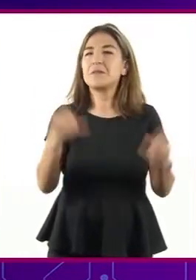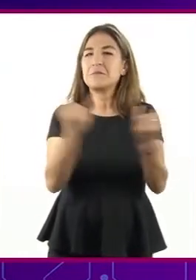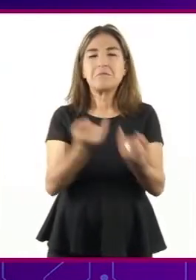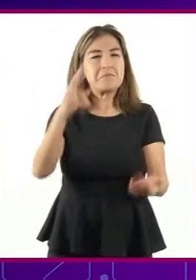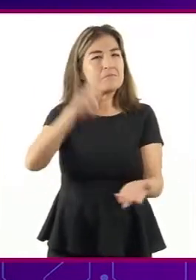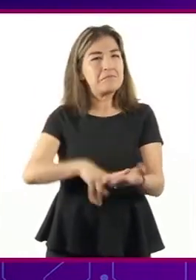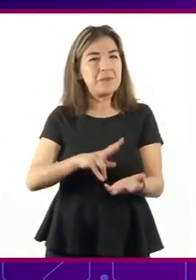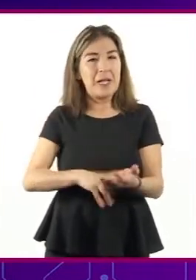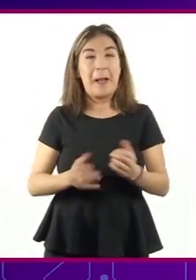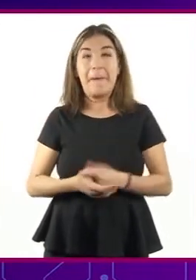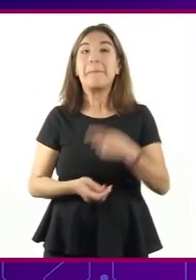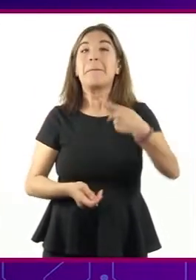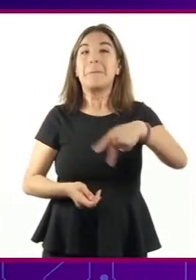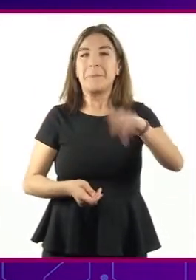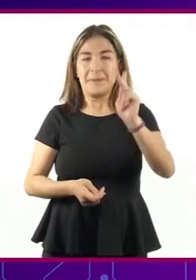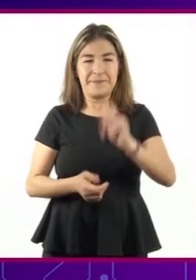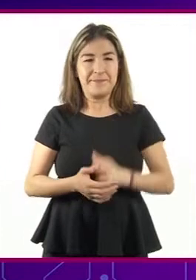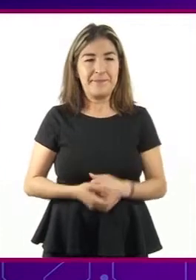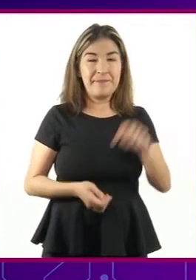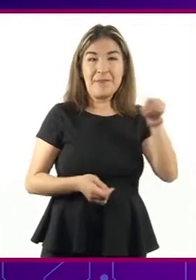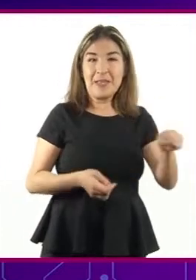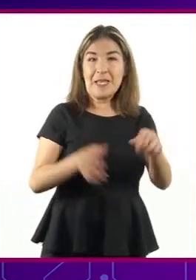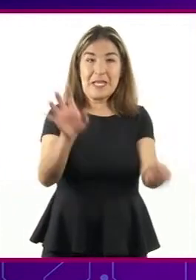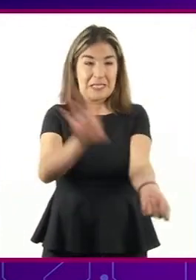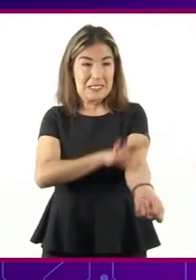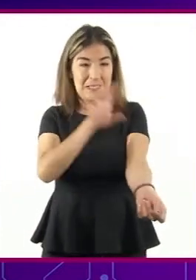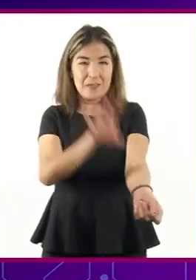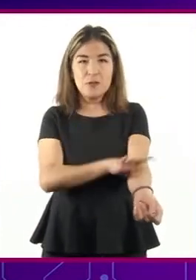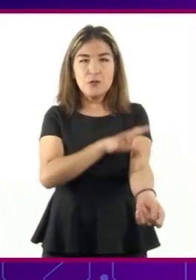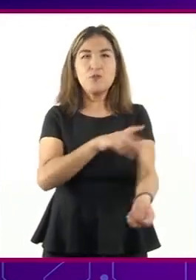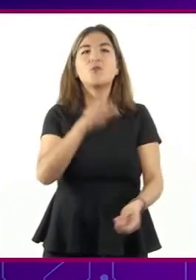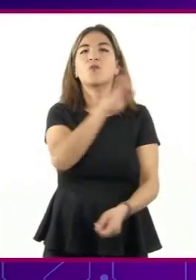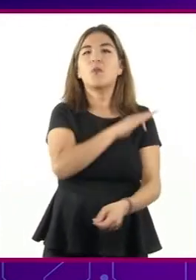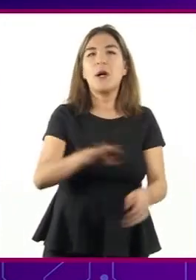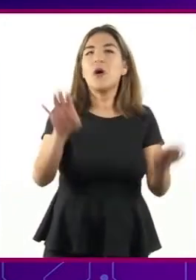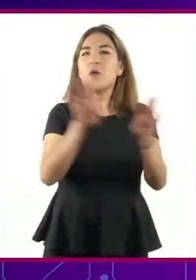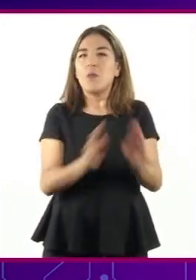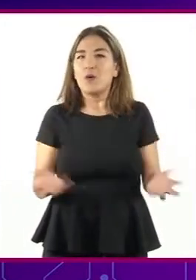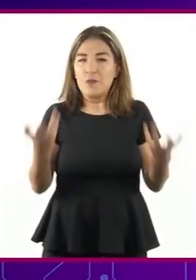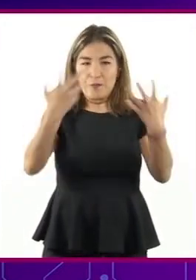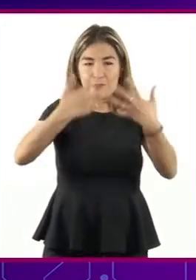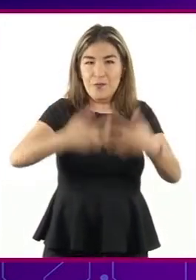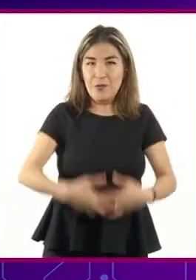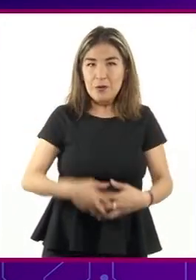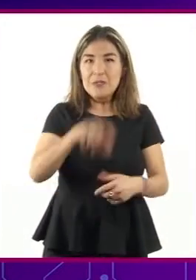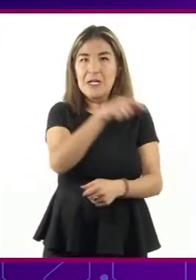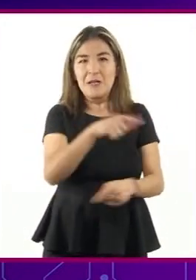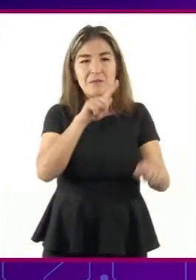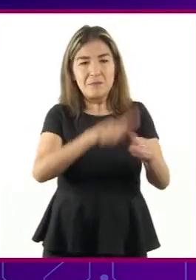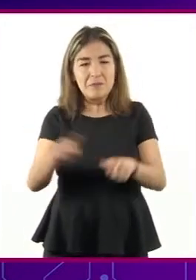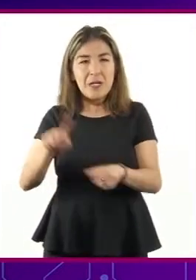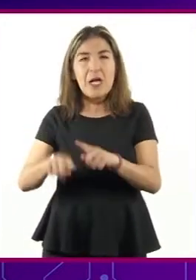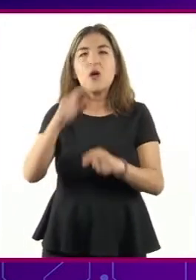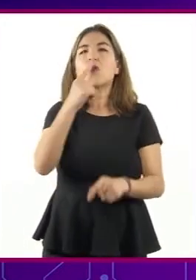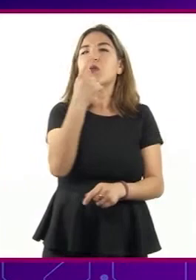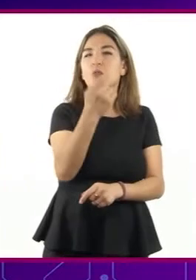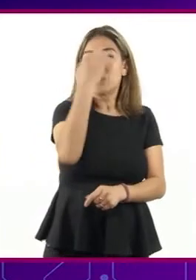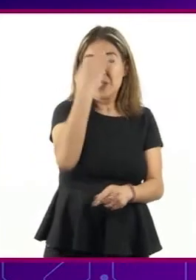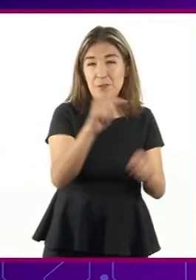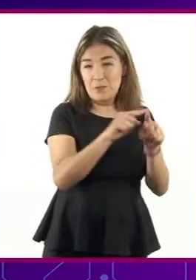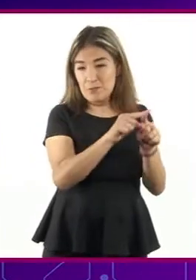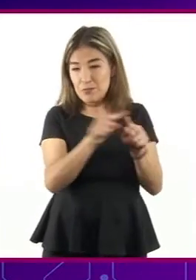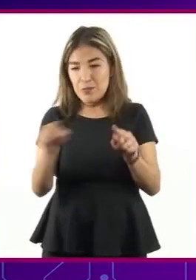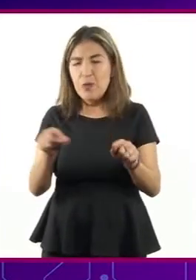valor, pero la energía es la capacidad de hacer funcionar los aparatos y se mide durante un periodo de